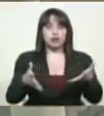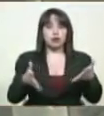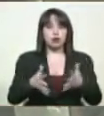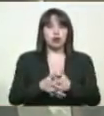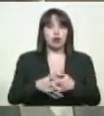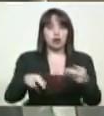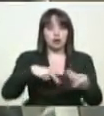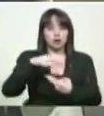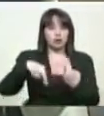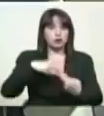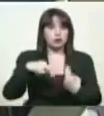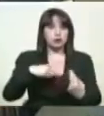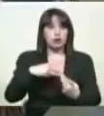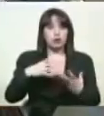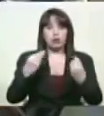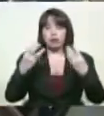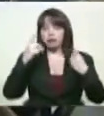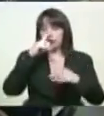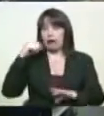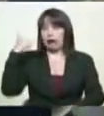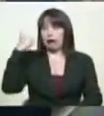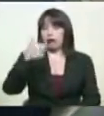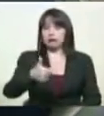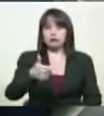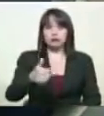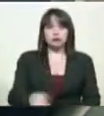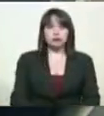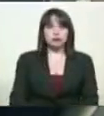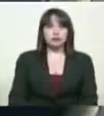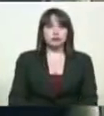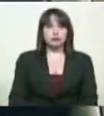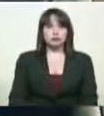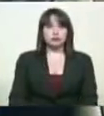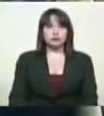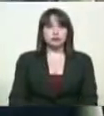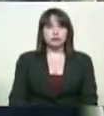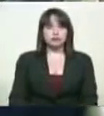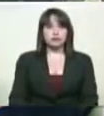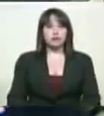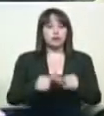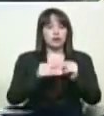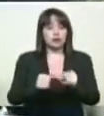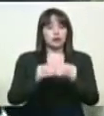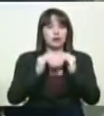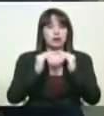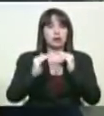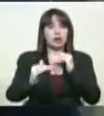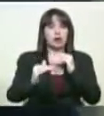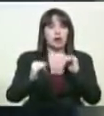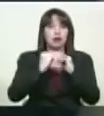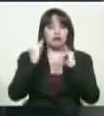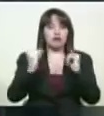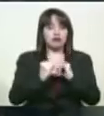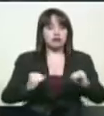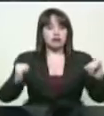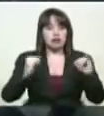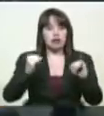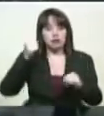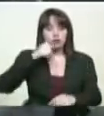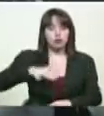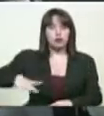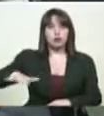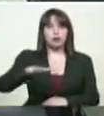revolución por muchos años por muchas décadas la estabilidad del país la felicidad de la gente